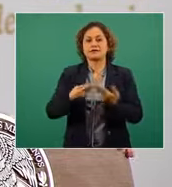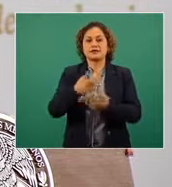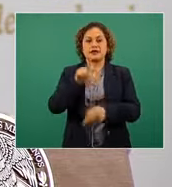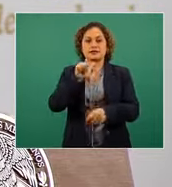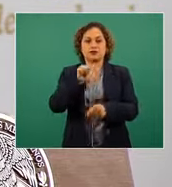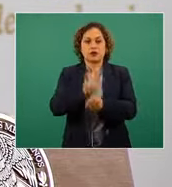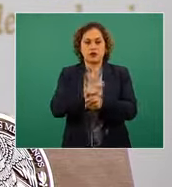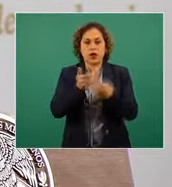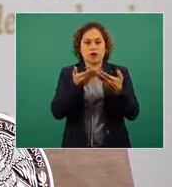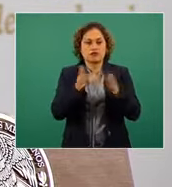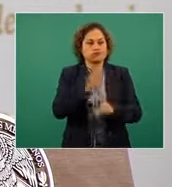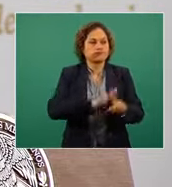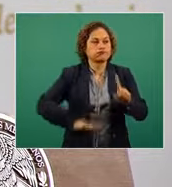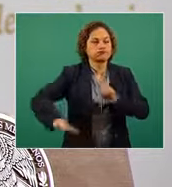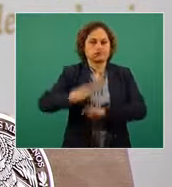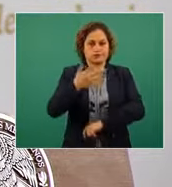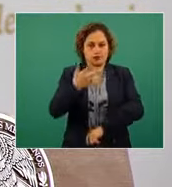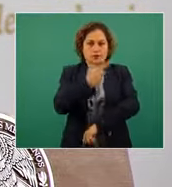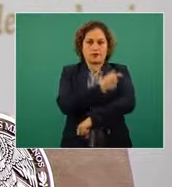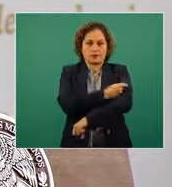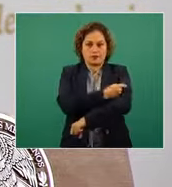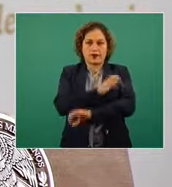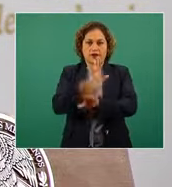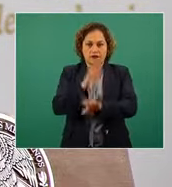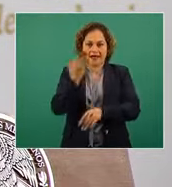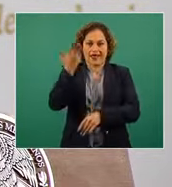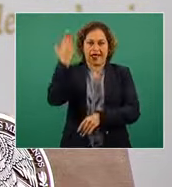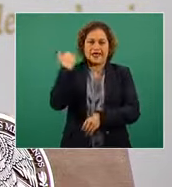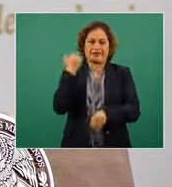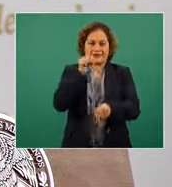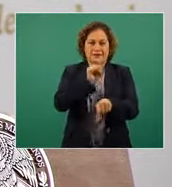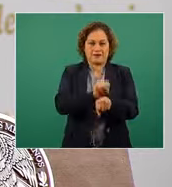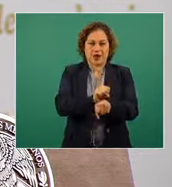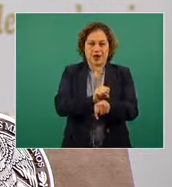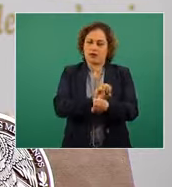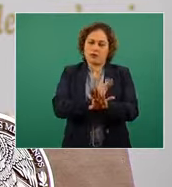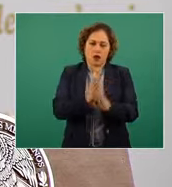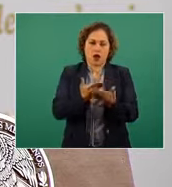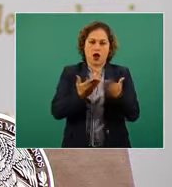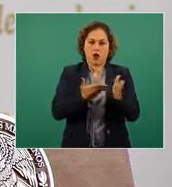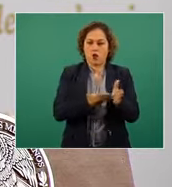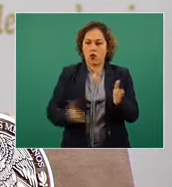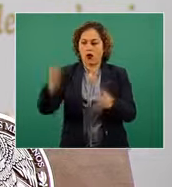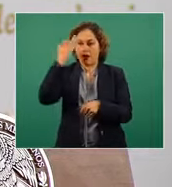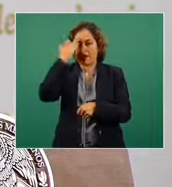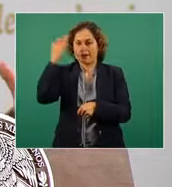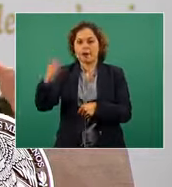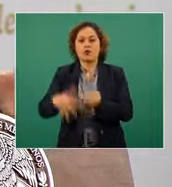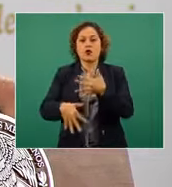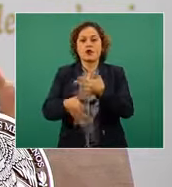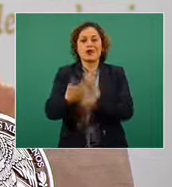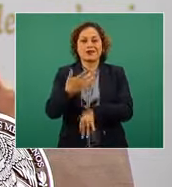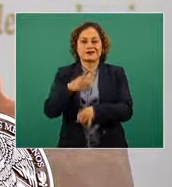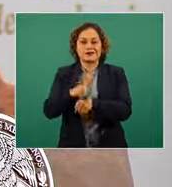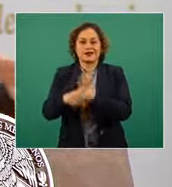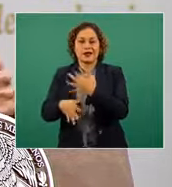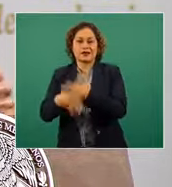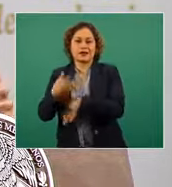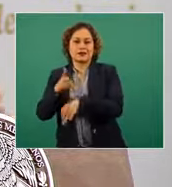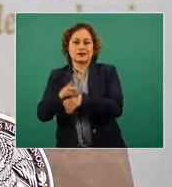2 diferencias fundamentales: una es que ya no son semanas, sino son quincenas, y la segunda es que ahora se